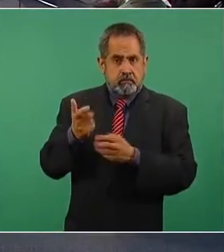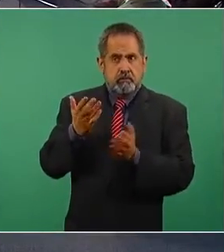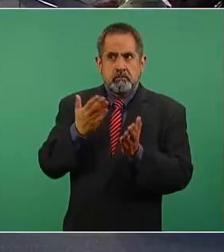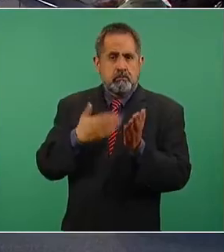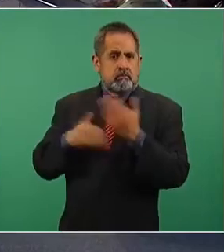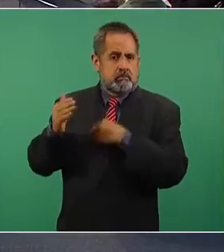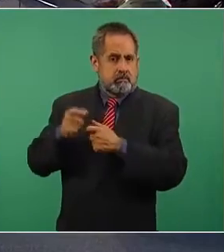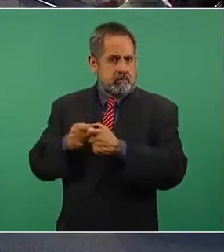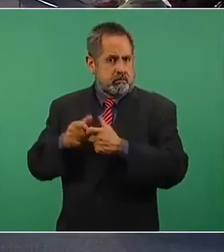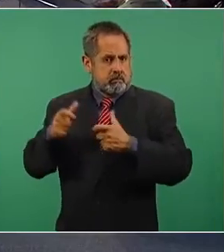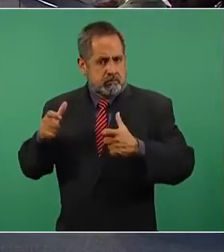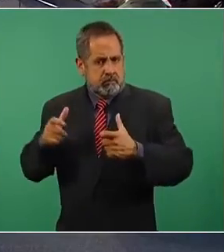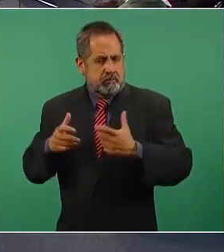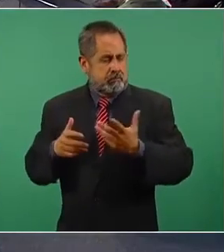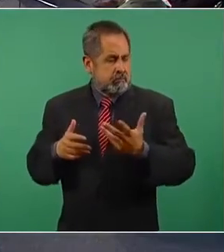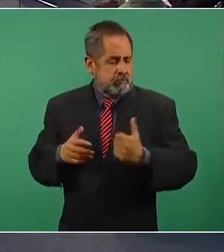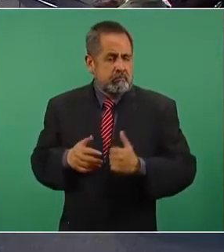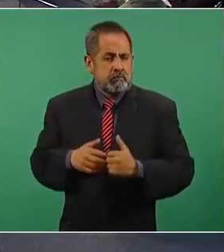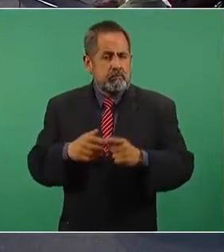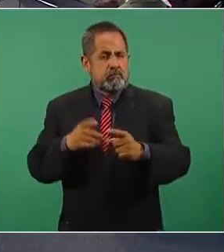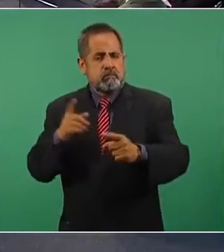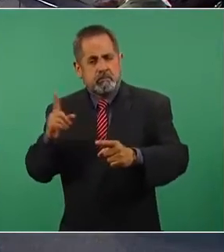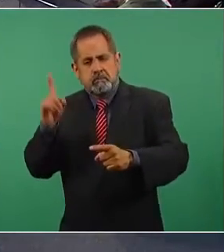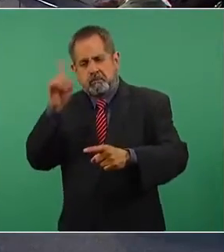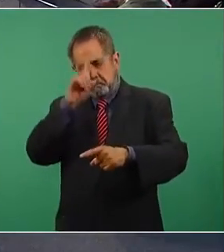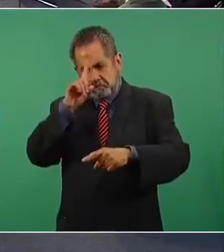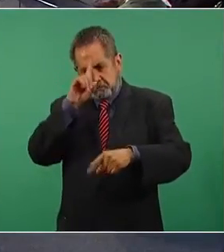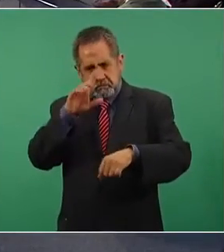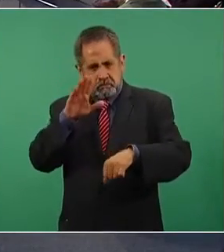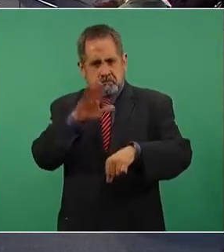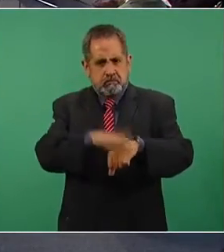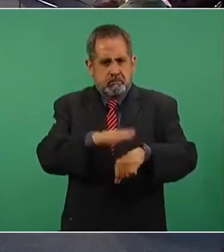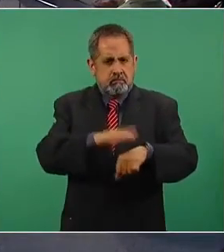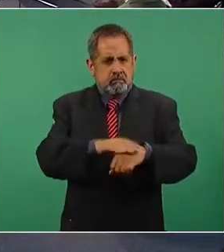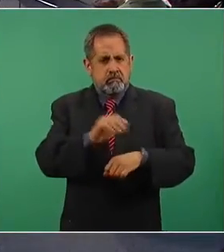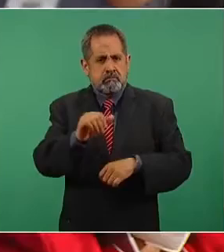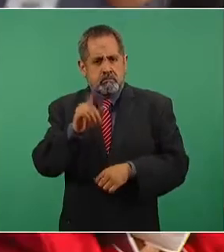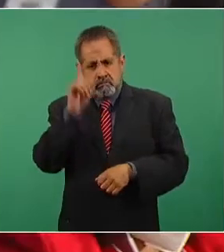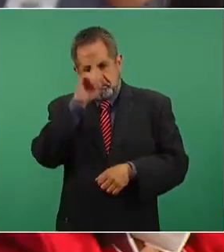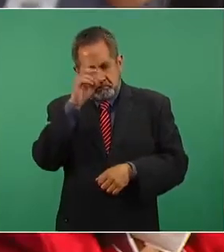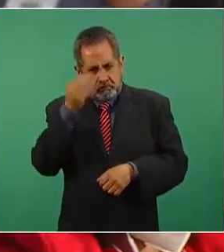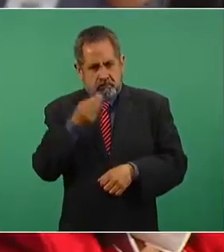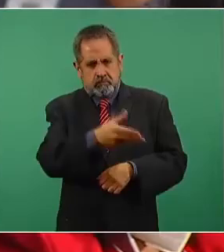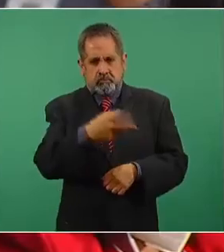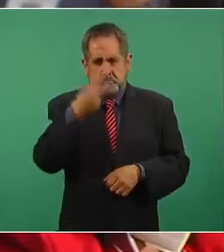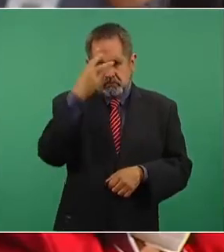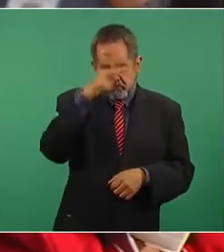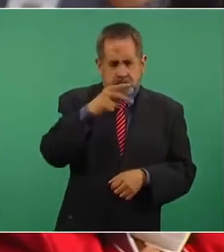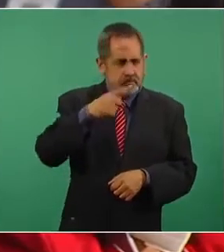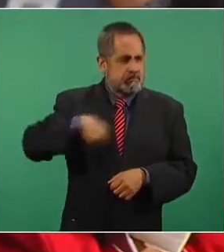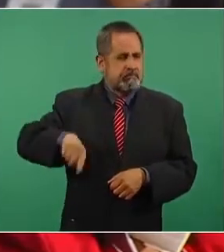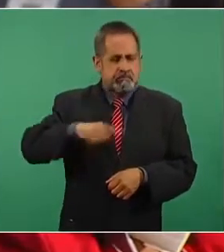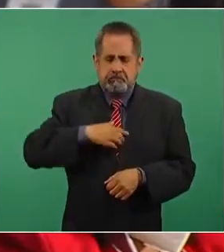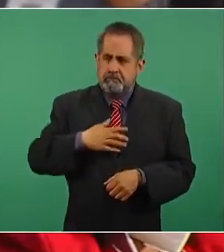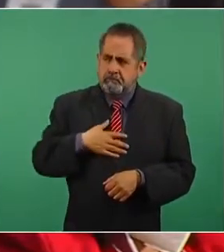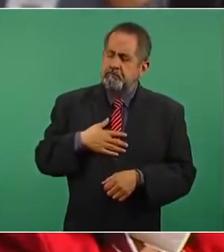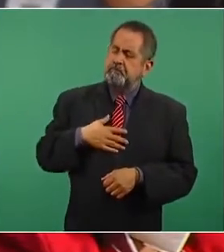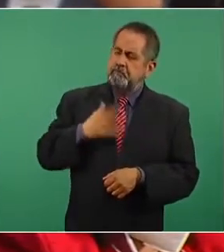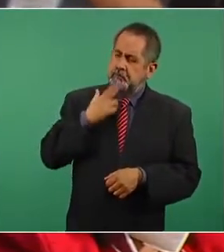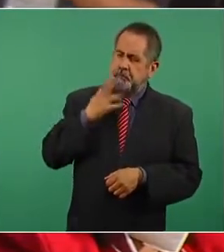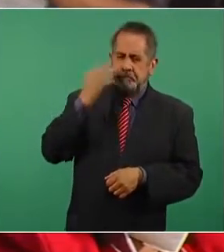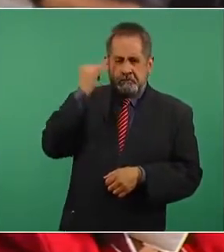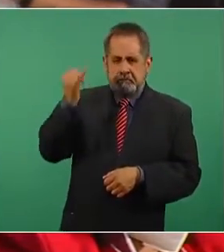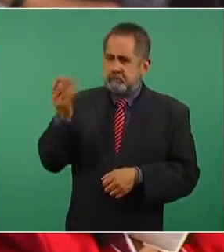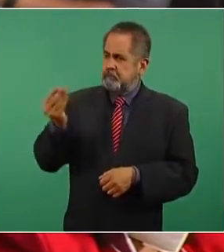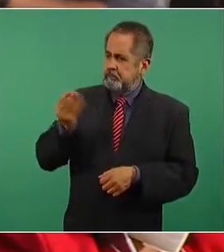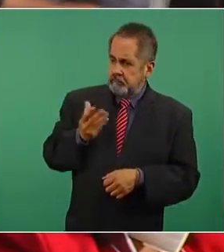mencionado, ¿qué recomendaciones le daría a México para poder tener